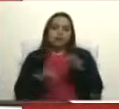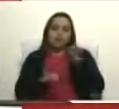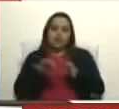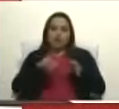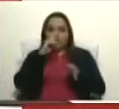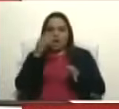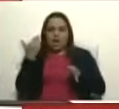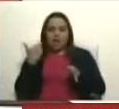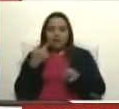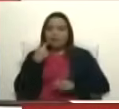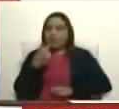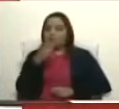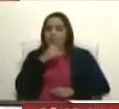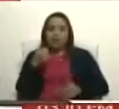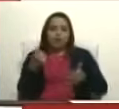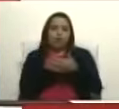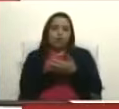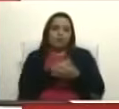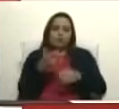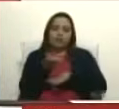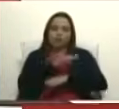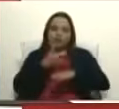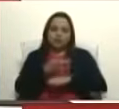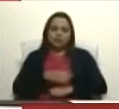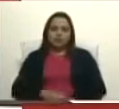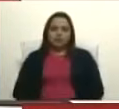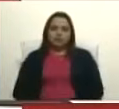aquí no había habido golpe de Estado,